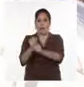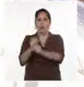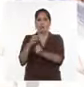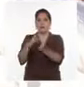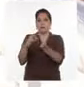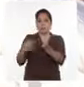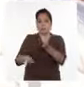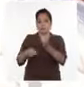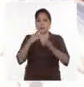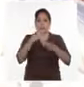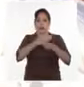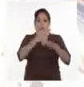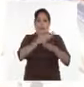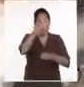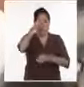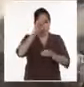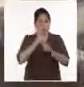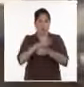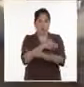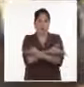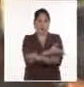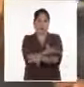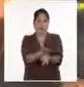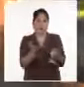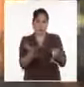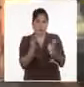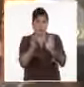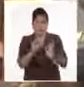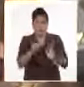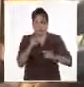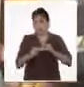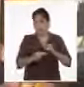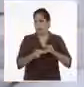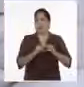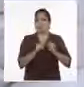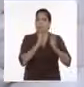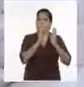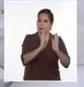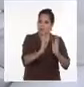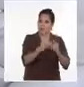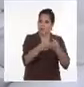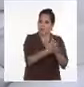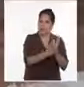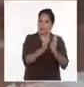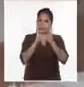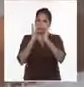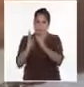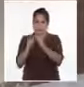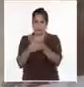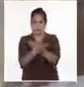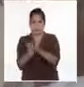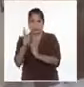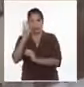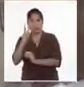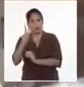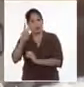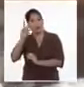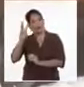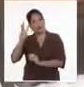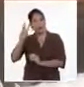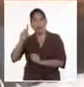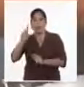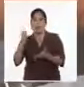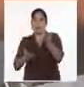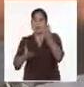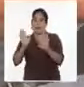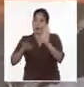Cuba, se inició la distribución, estamos haciendo una distribución fraccionada en todo el país, entre dos y tres libras, de acuerdo a cómo va llegando el producto a